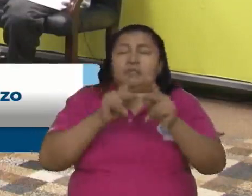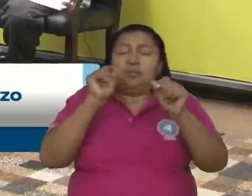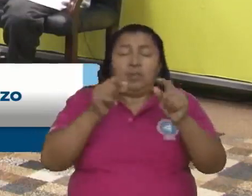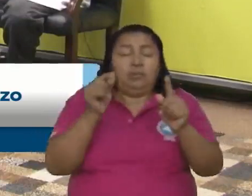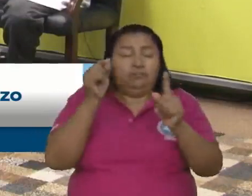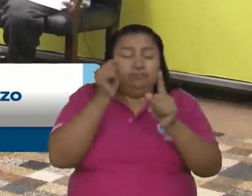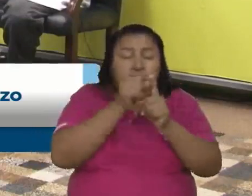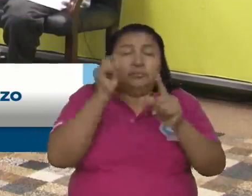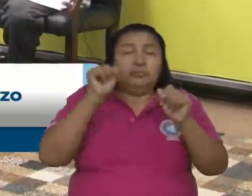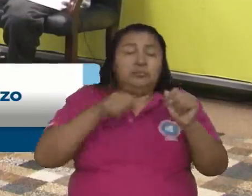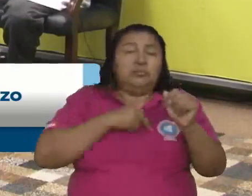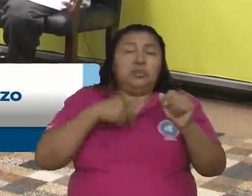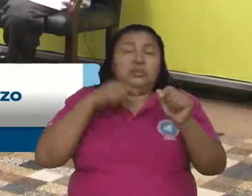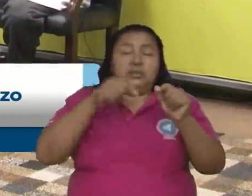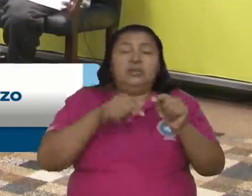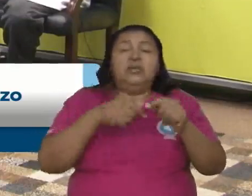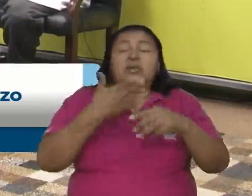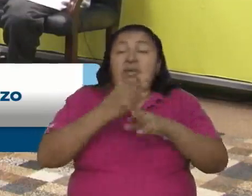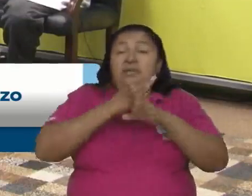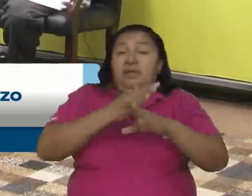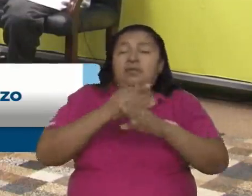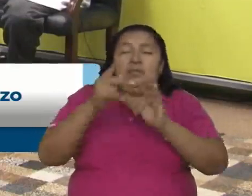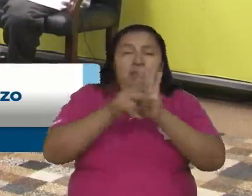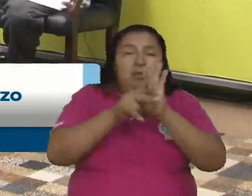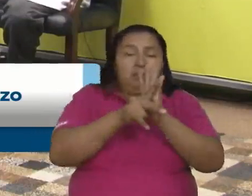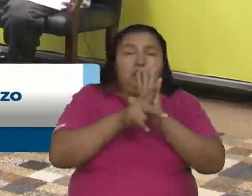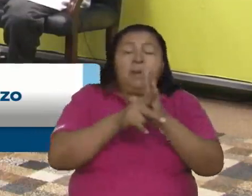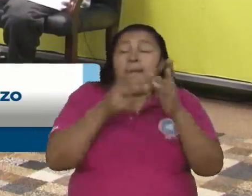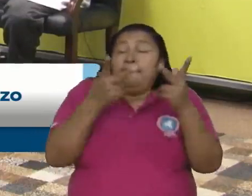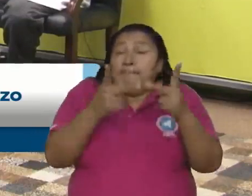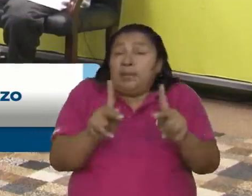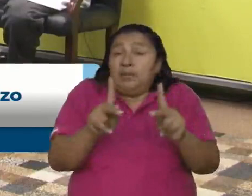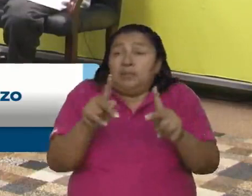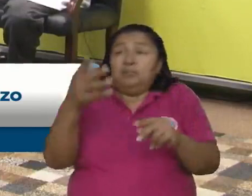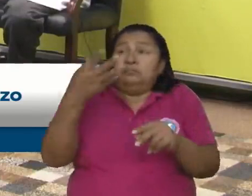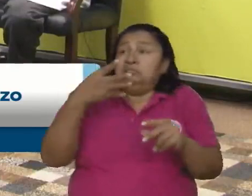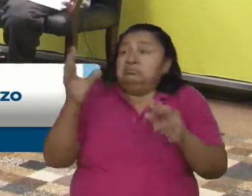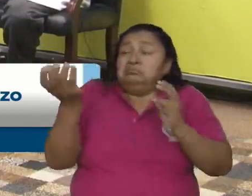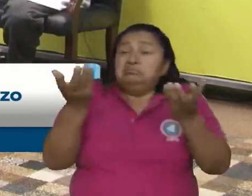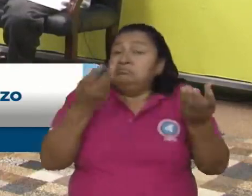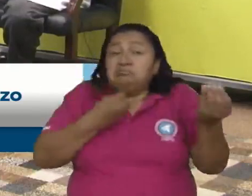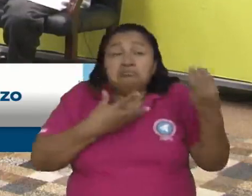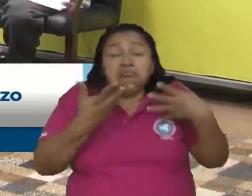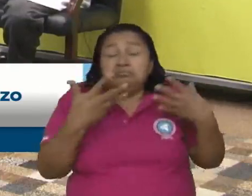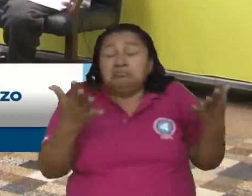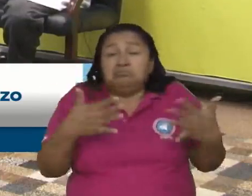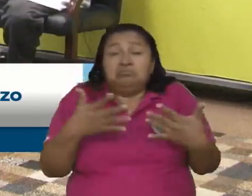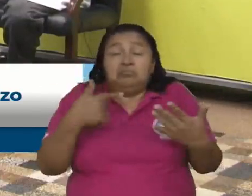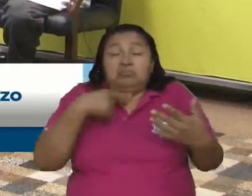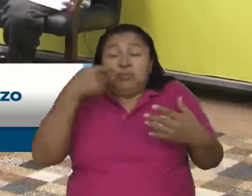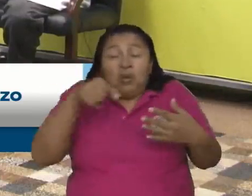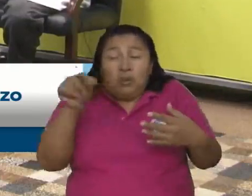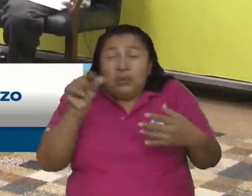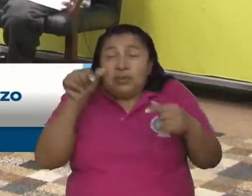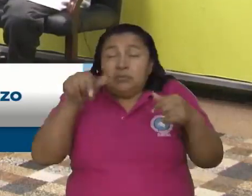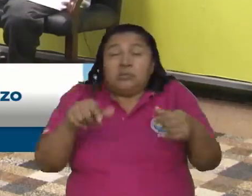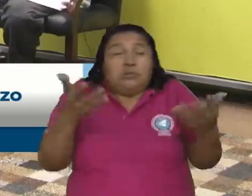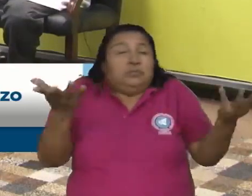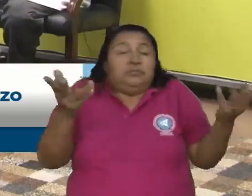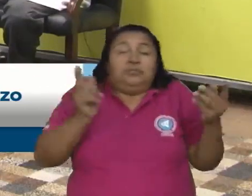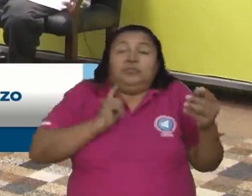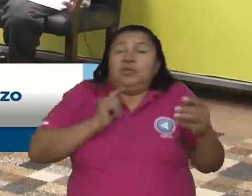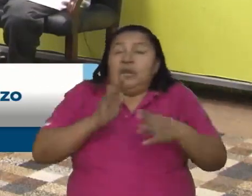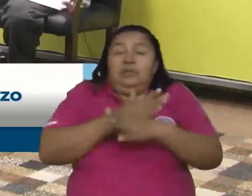con la aguja más fina que tenga y evito ese riesgo. Pero si no me comunico y se la acaban de poner, tengo el riesgo de hacer esa complicación.